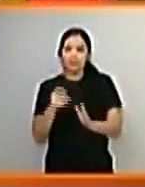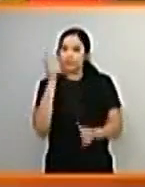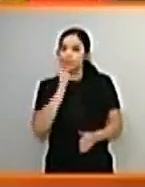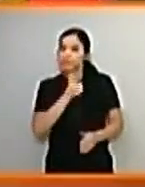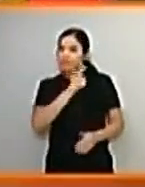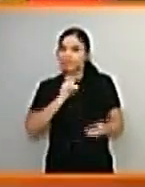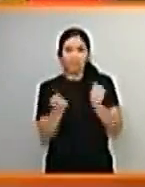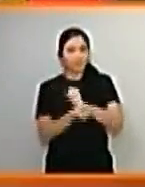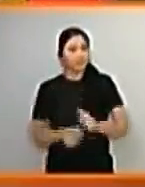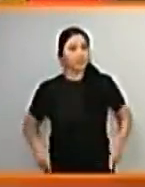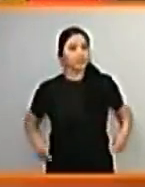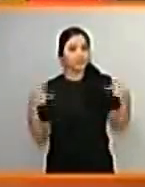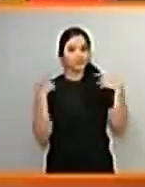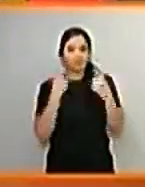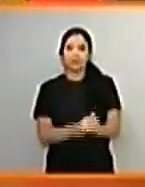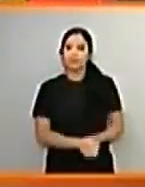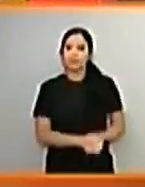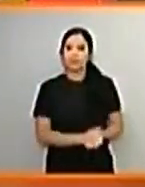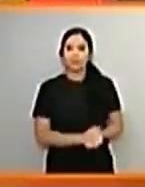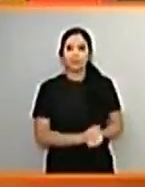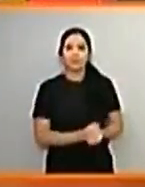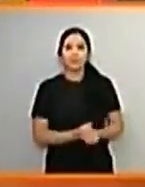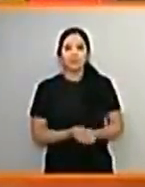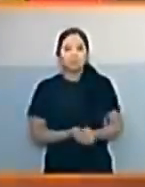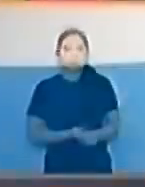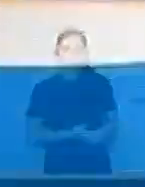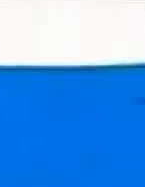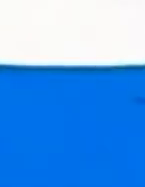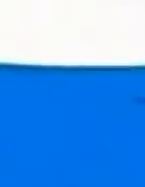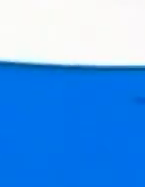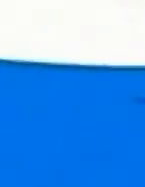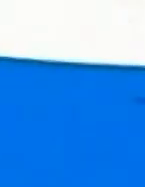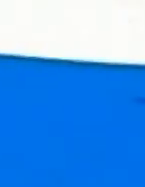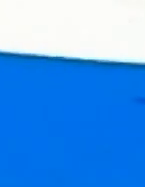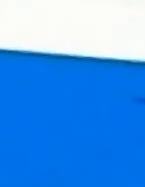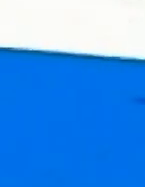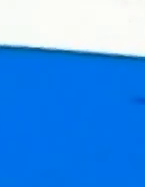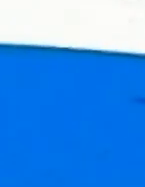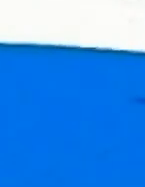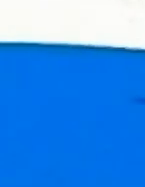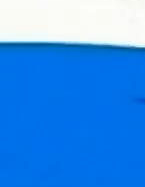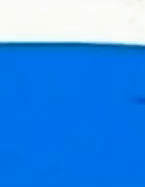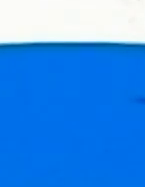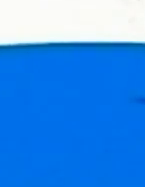Loto te cambia la vida. Juega creyendo.